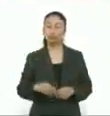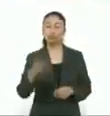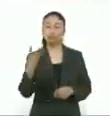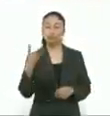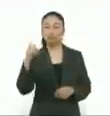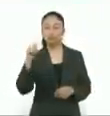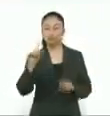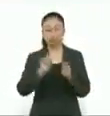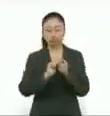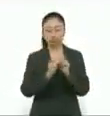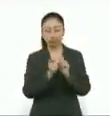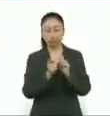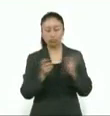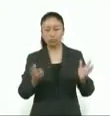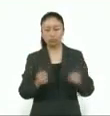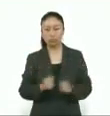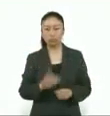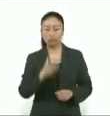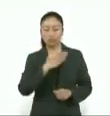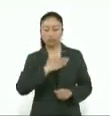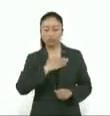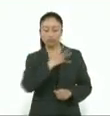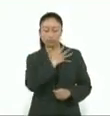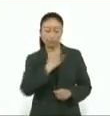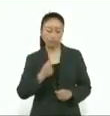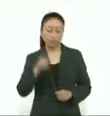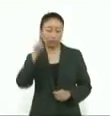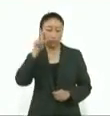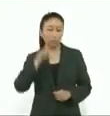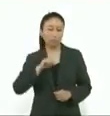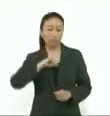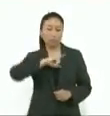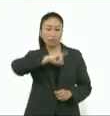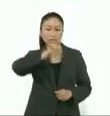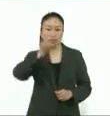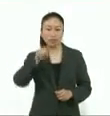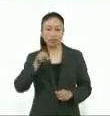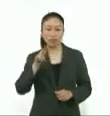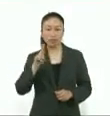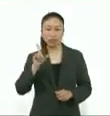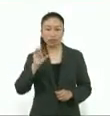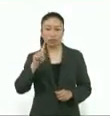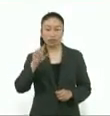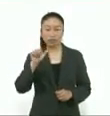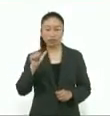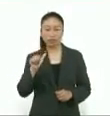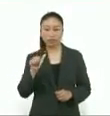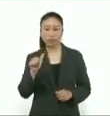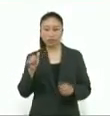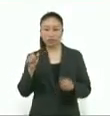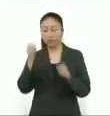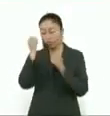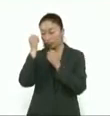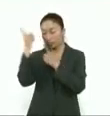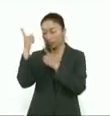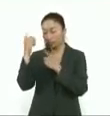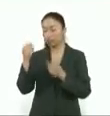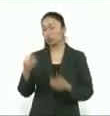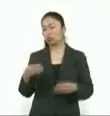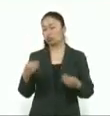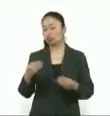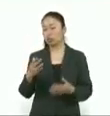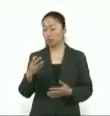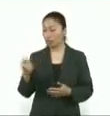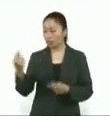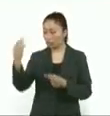transformación. Mi hija, Julieta, la quiero, la admiro con toda mi alma. Sé que Julieta está